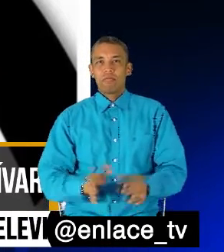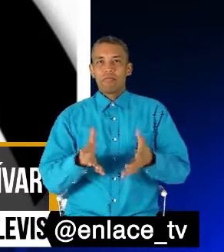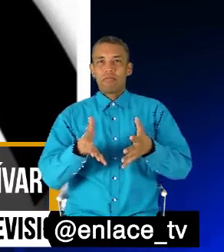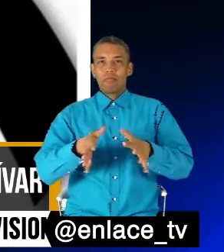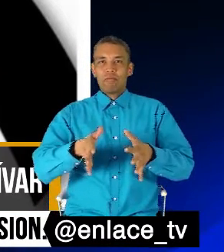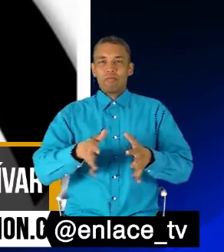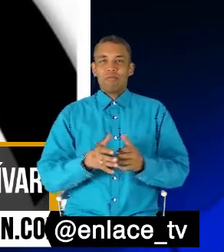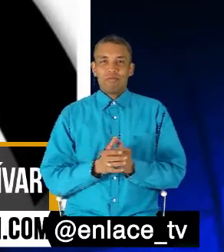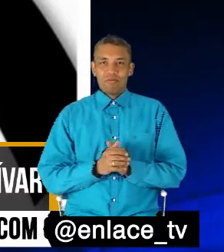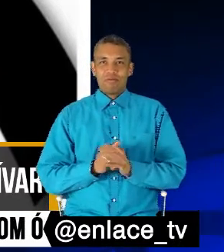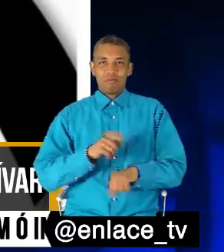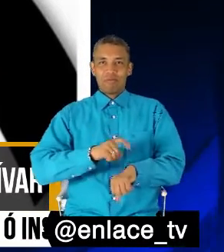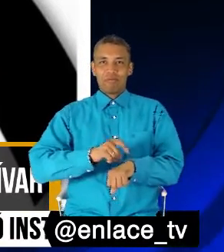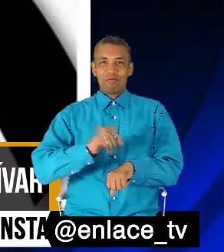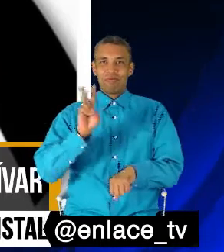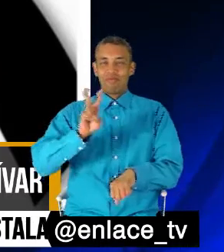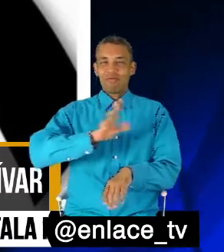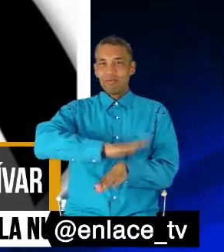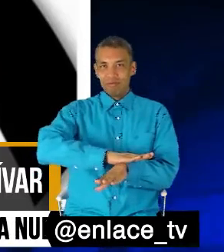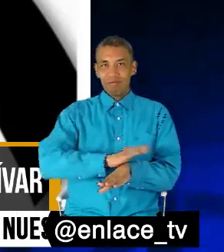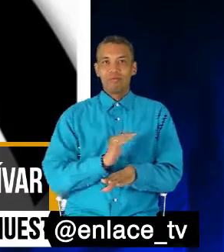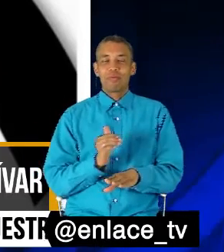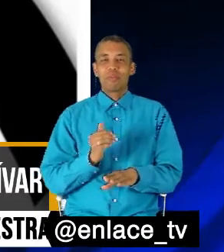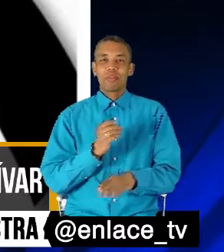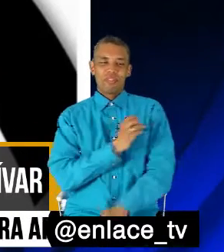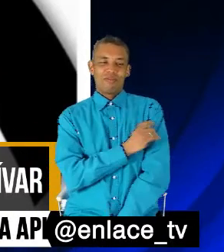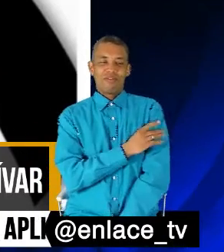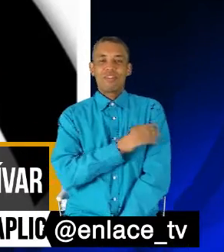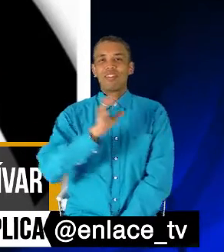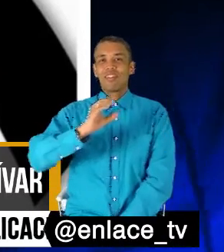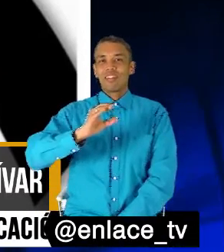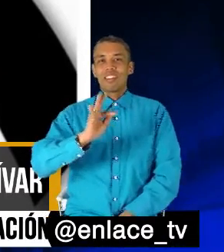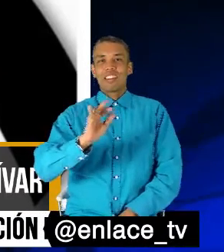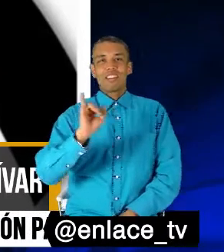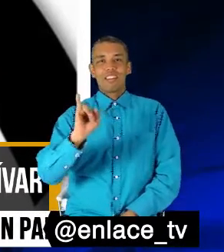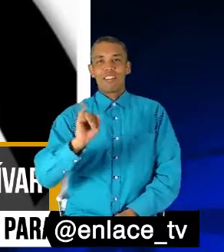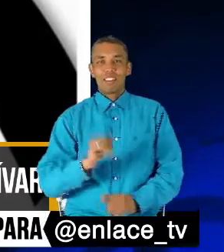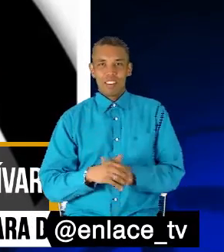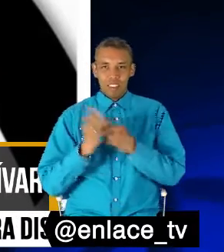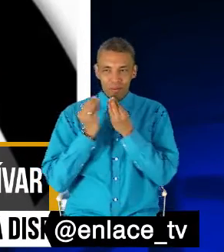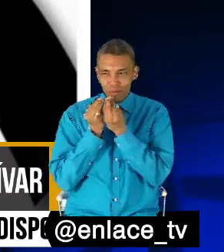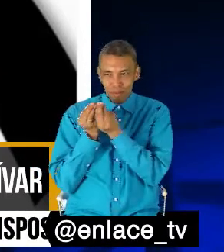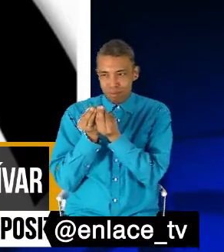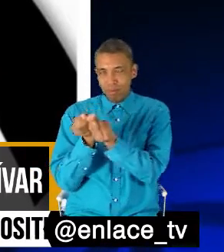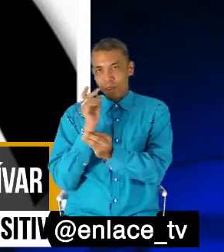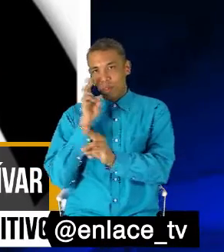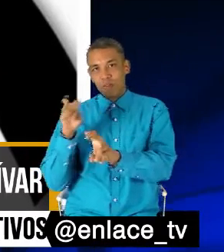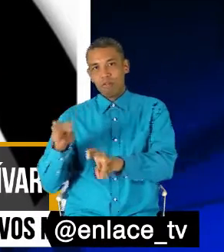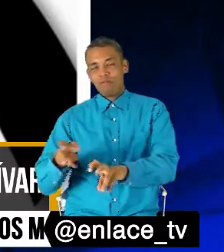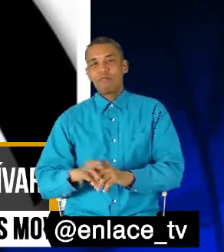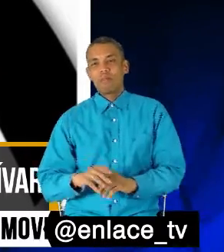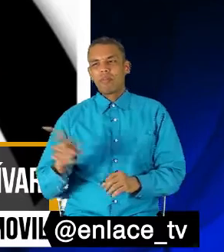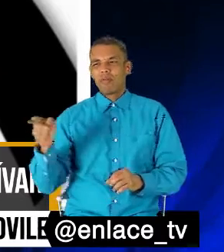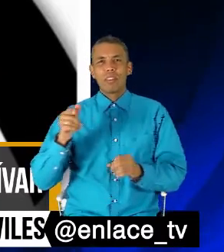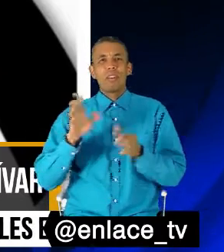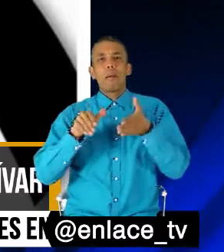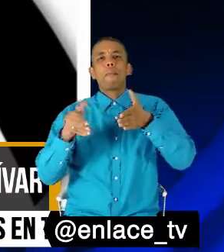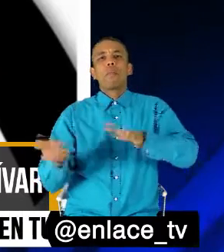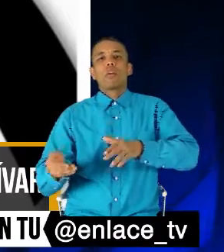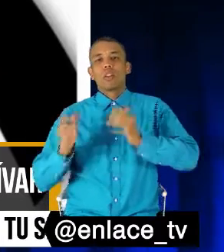una comisión integrada por el CTI de la Fiscalía para cumplir con la inspección técnica al lugar y trasladar el cuerpo del